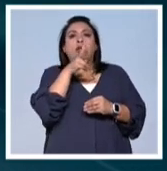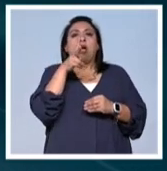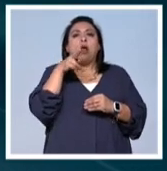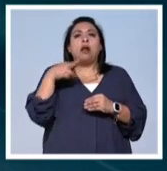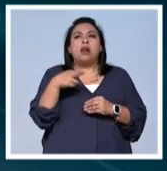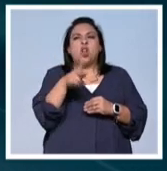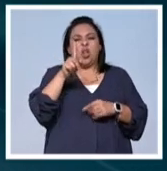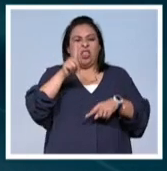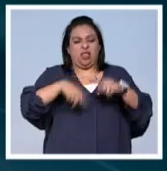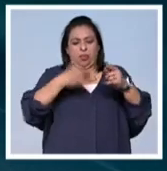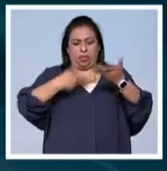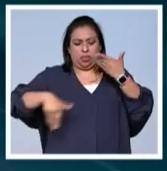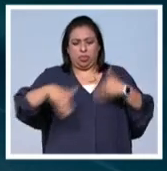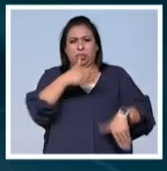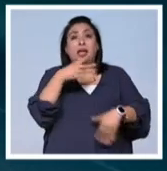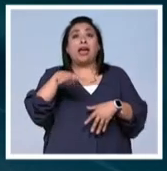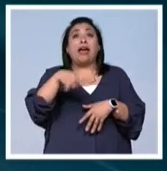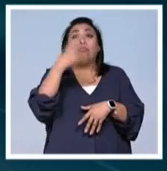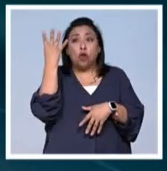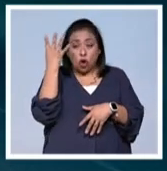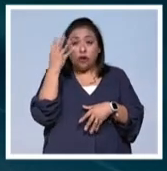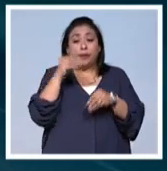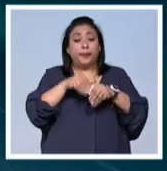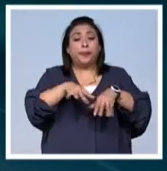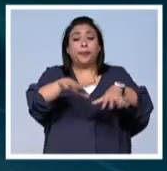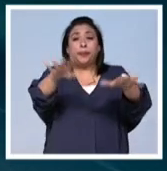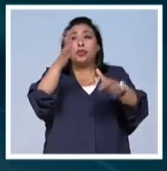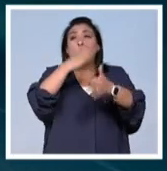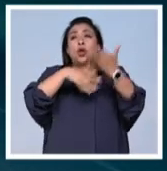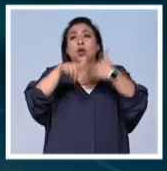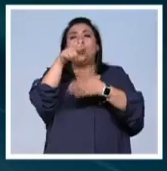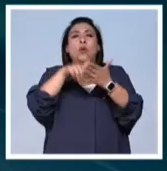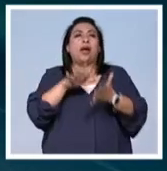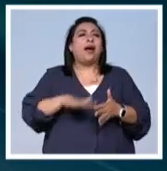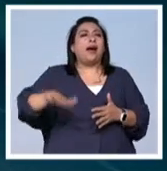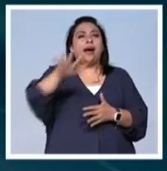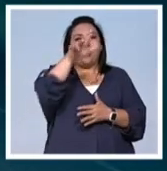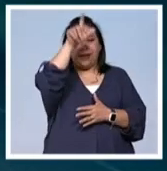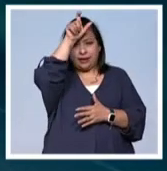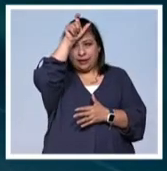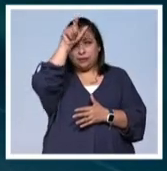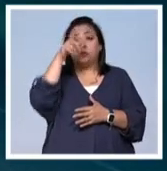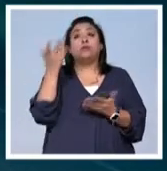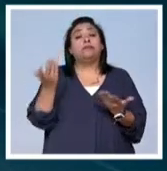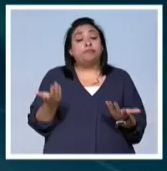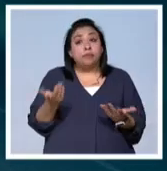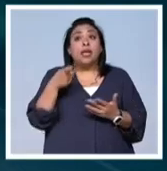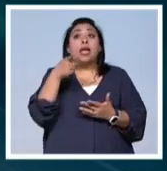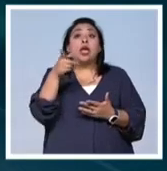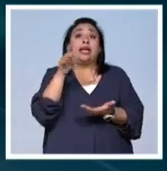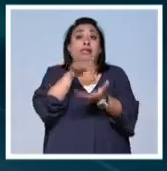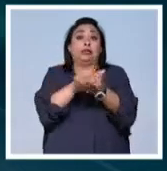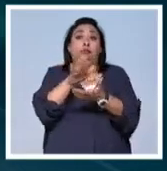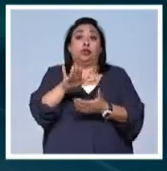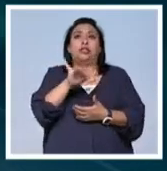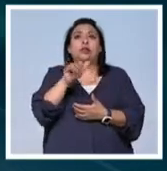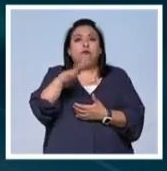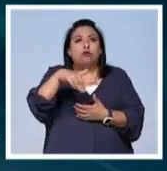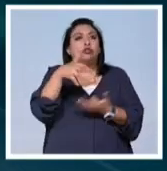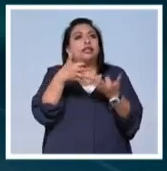desmembrarlo en 14 pedazos que fueron esparcidos por todo el Imperio egipcio sin embargo su esposa Isis